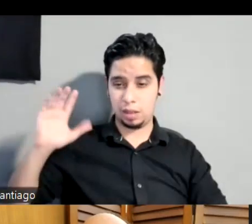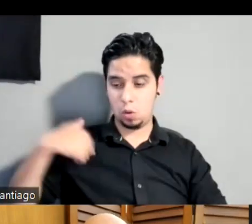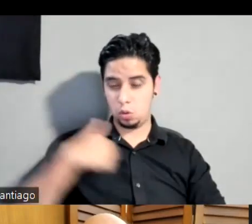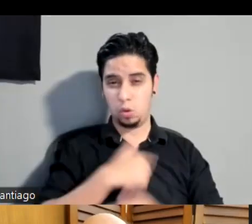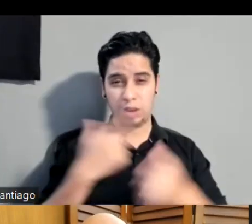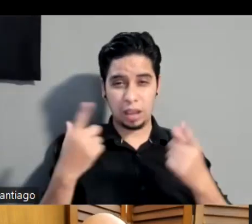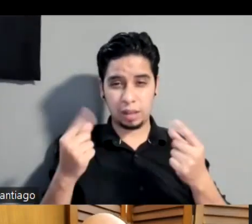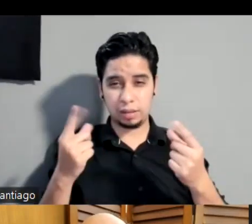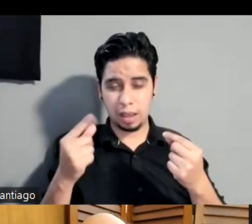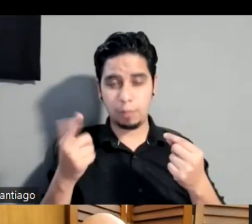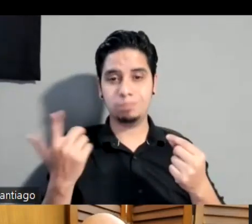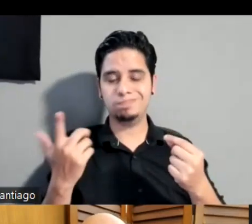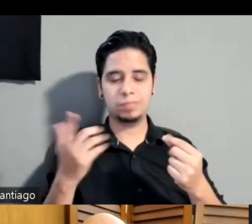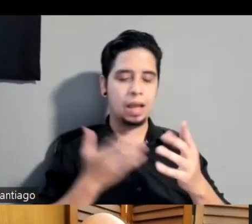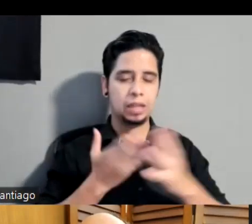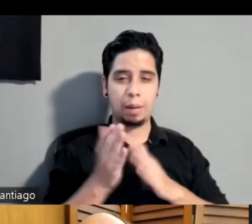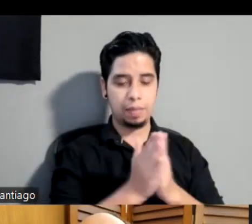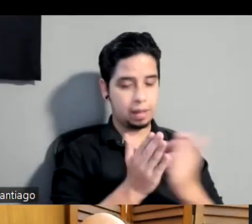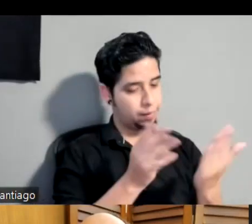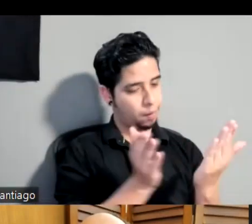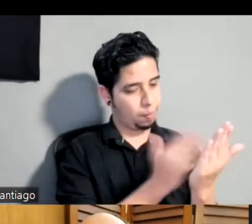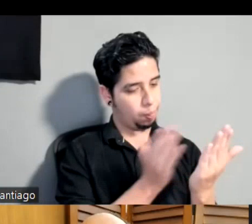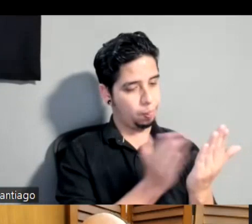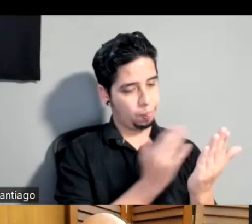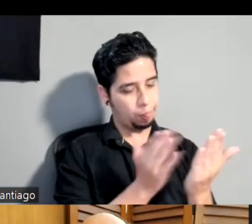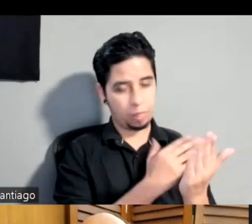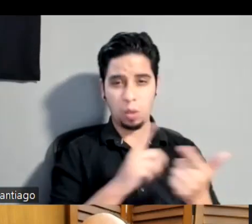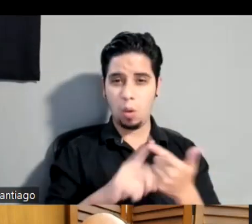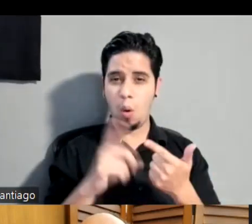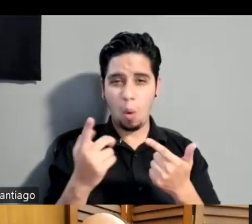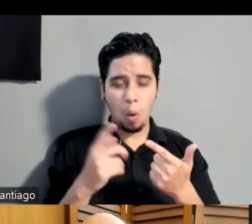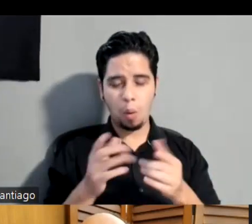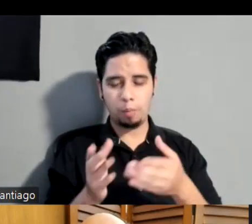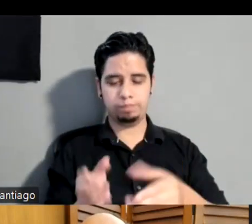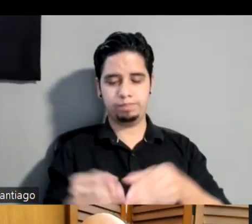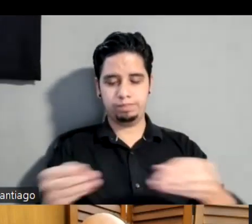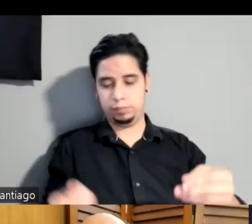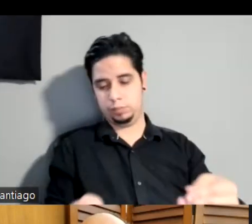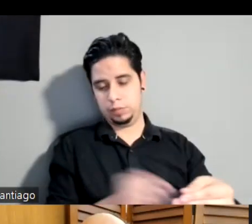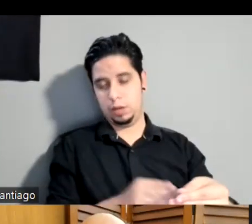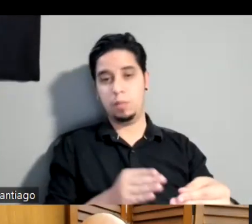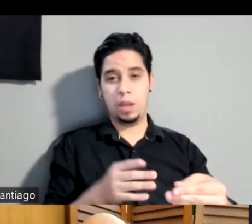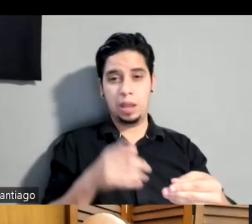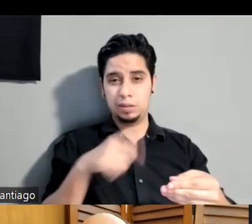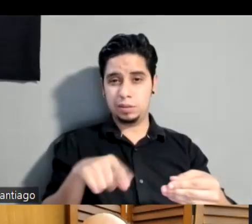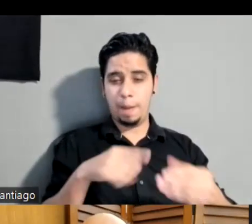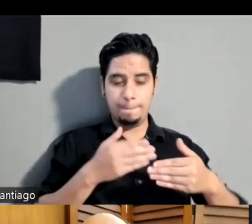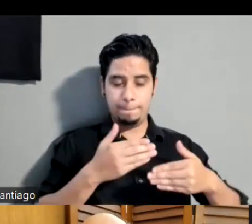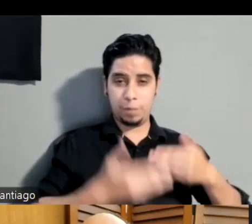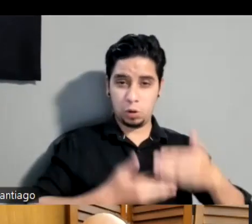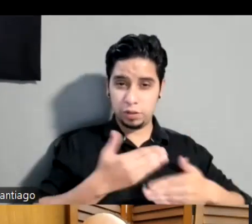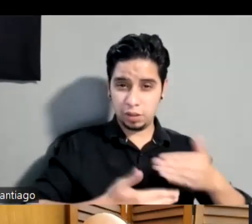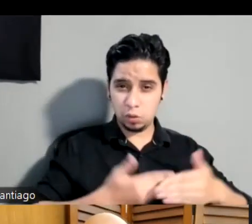Hoy en día tú lo buscas en Google y ya está todo. Y entonces esa inmediatez, no saben cómo trabajar el que tengan que